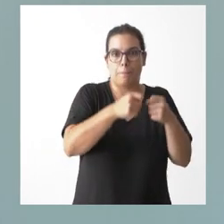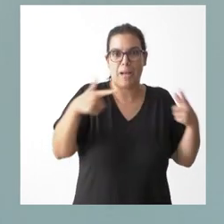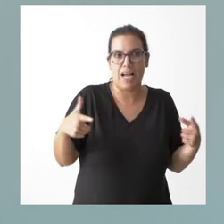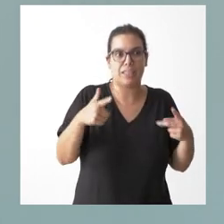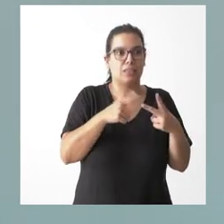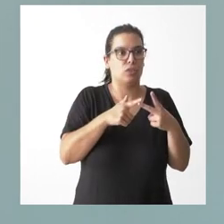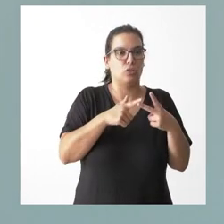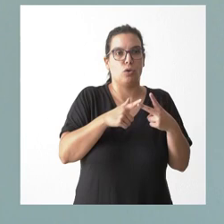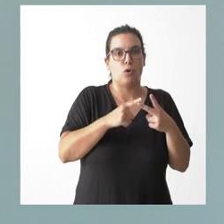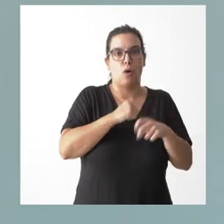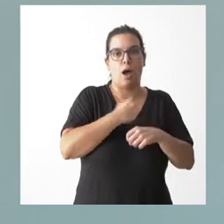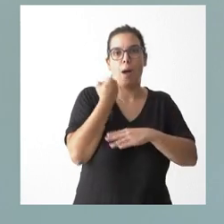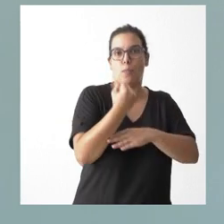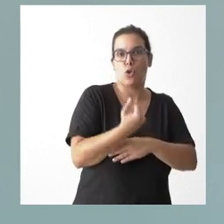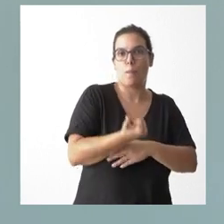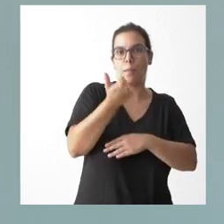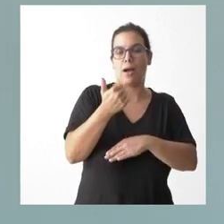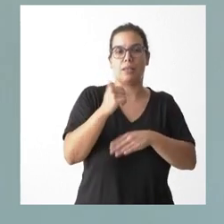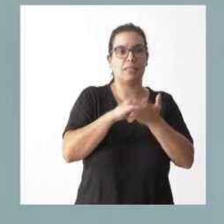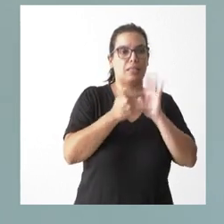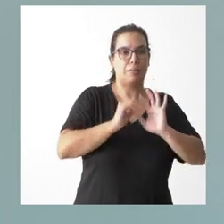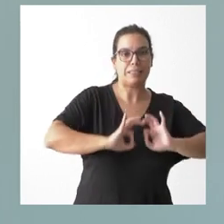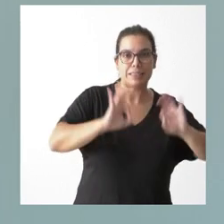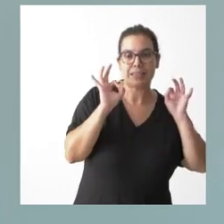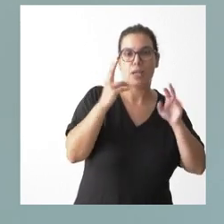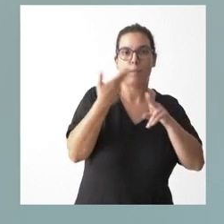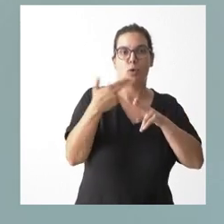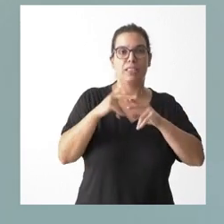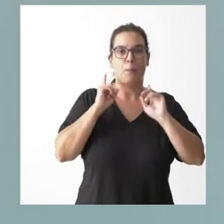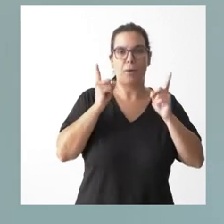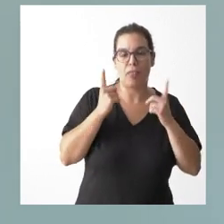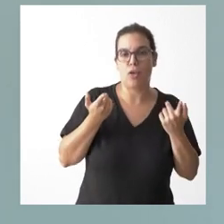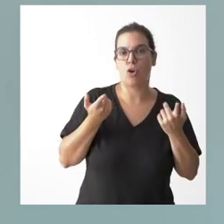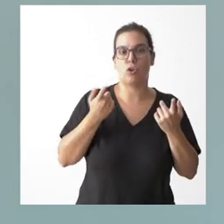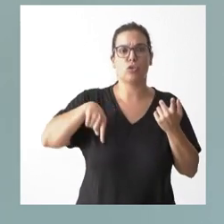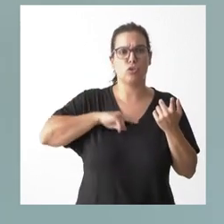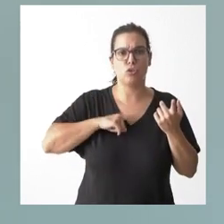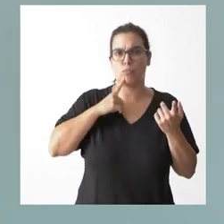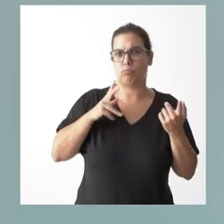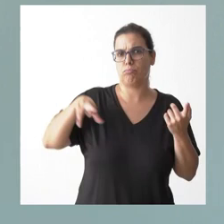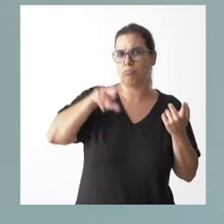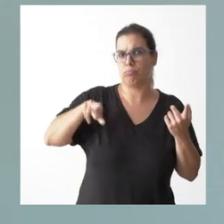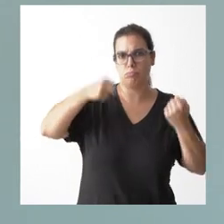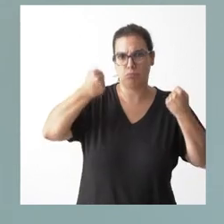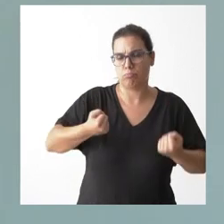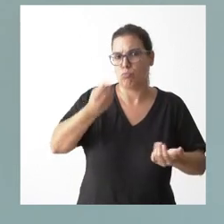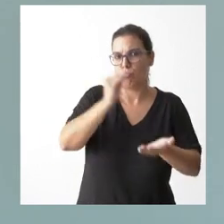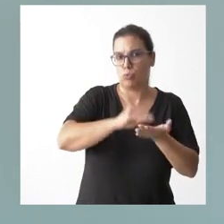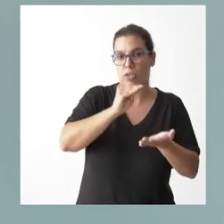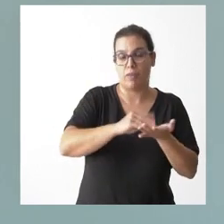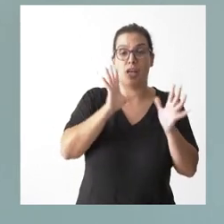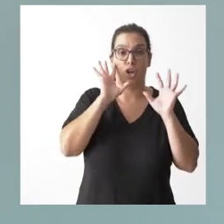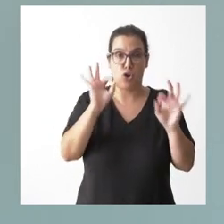tiene que ver con el sistema de extensión, la política de prevención en la que hemos insistido en muchas ocasiones. Y como es natural, y en esto tiene